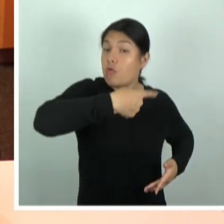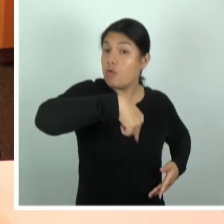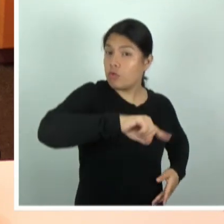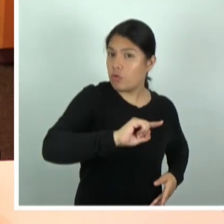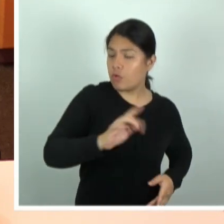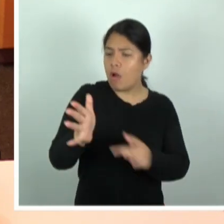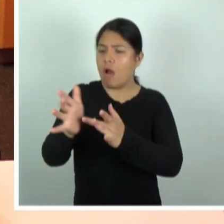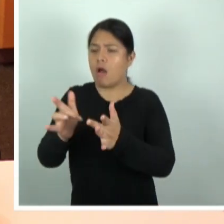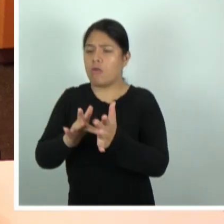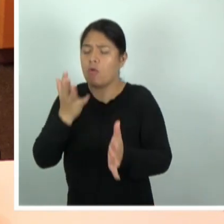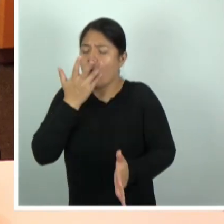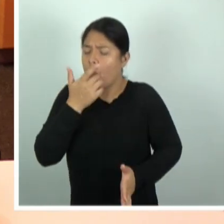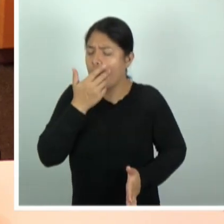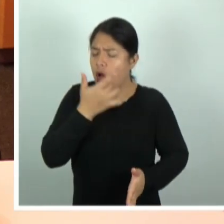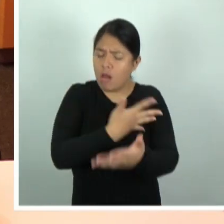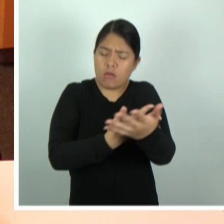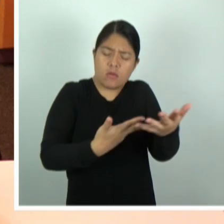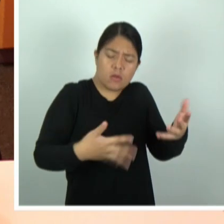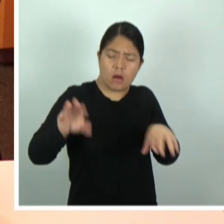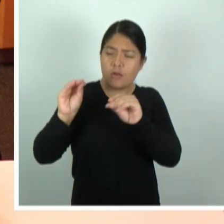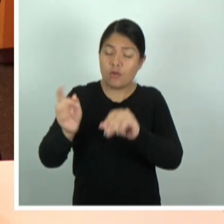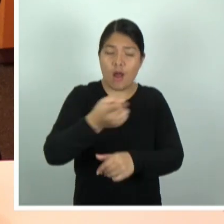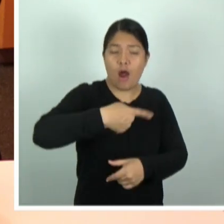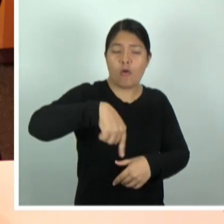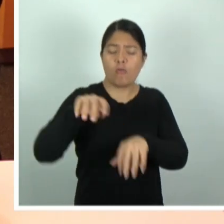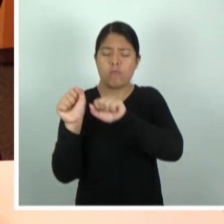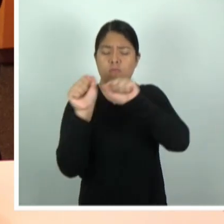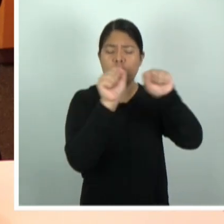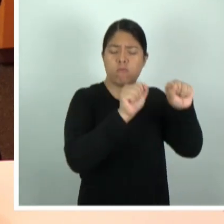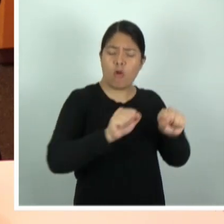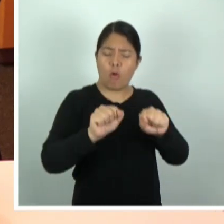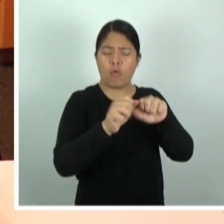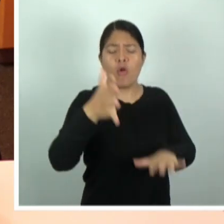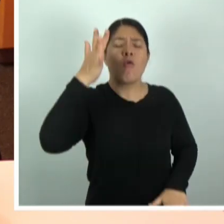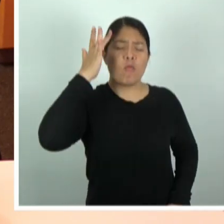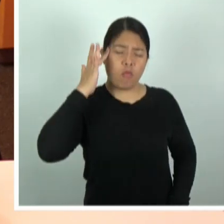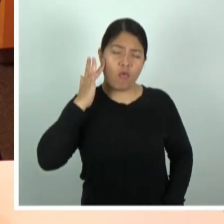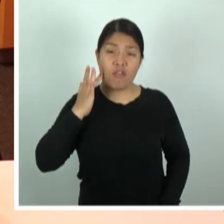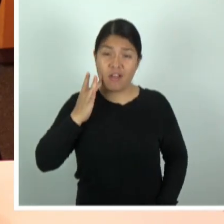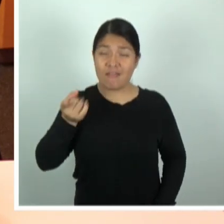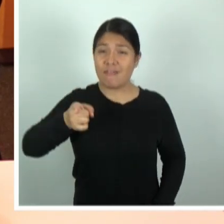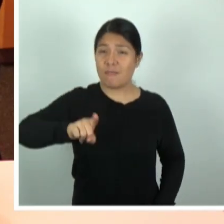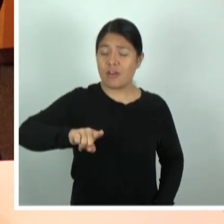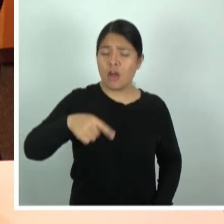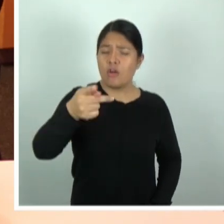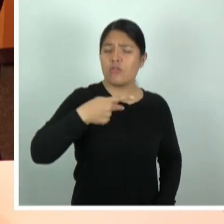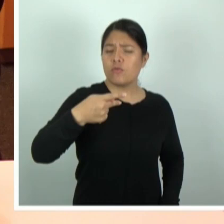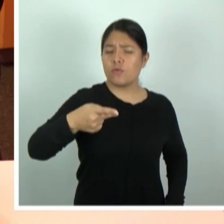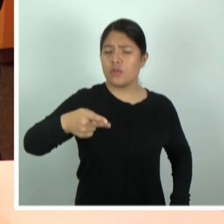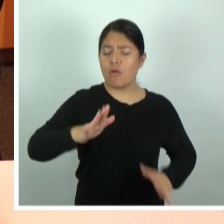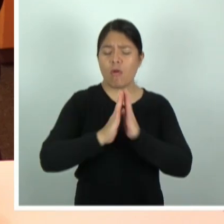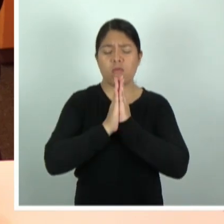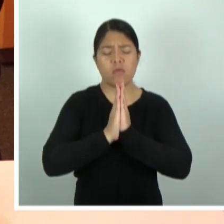sangre de Jesucristo nos protege. La sangre nos purifica. Tú y yo hemos recibido la